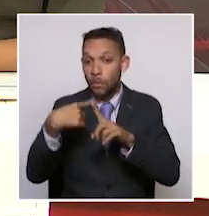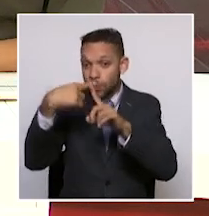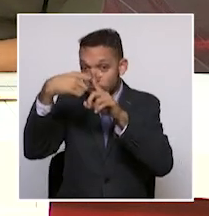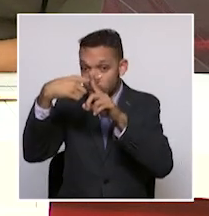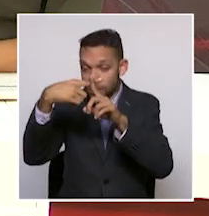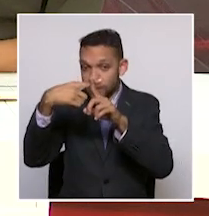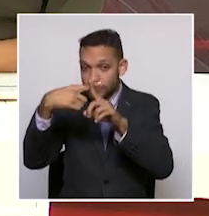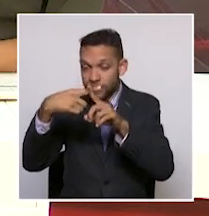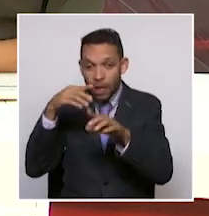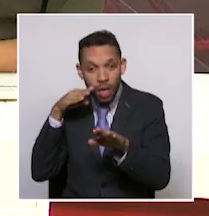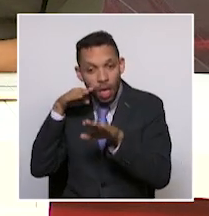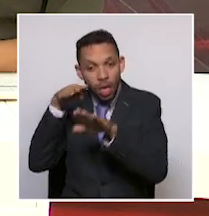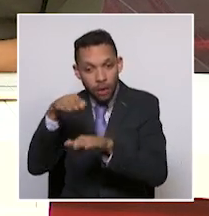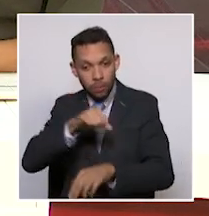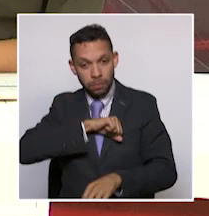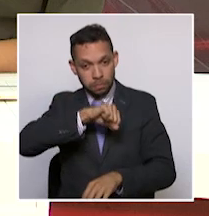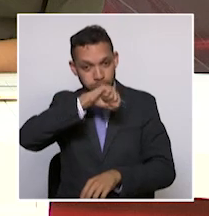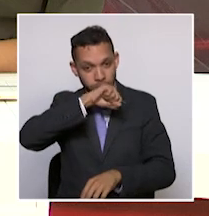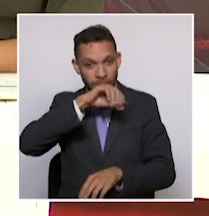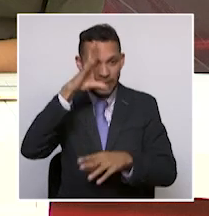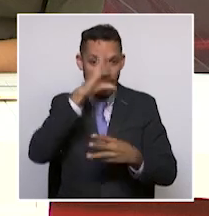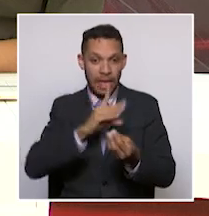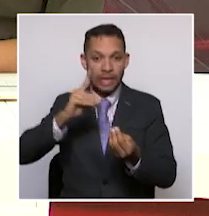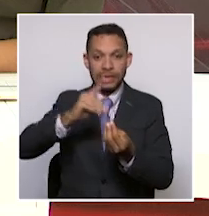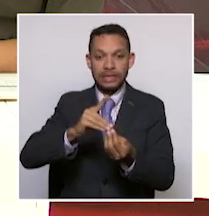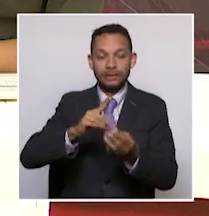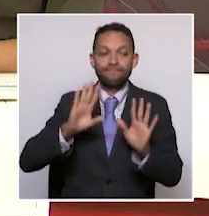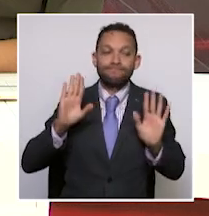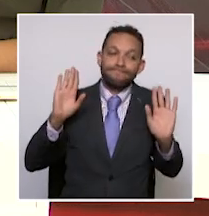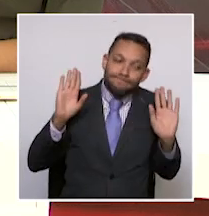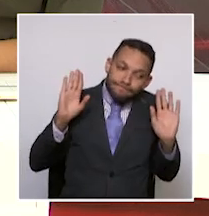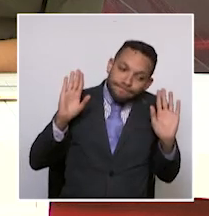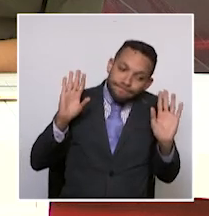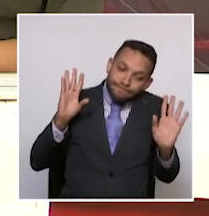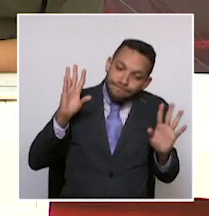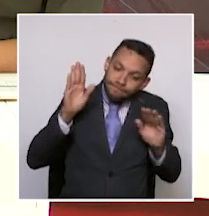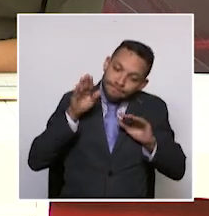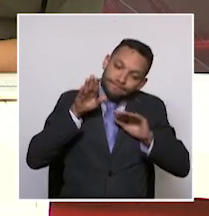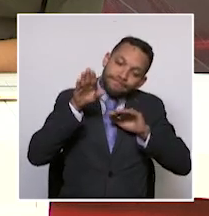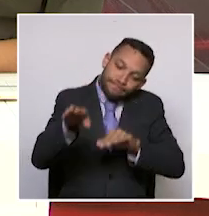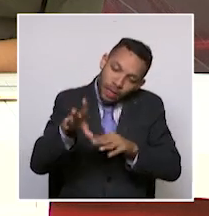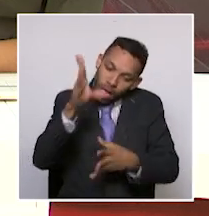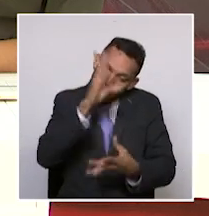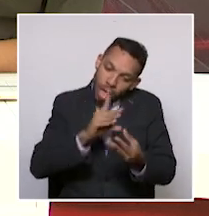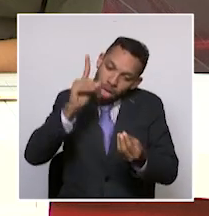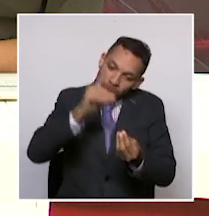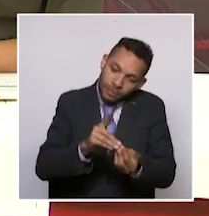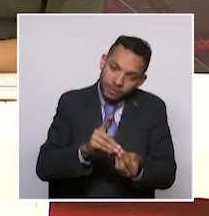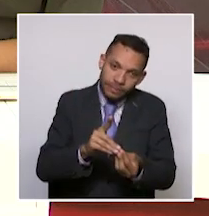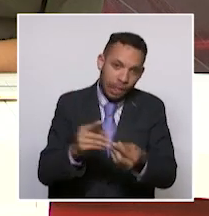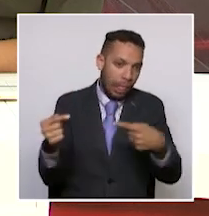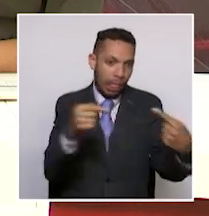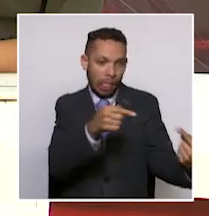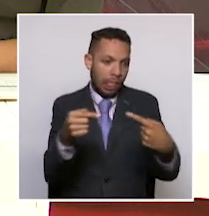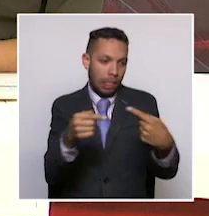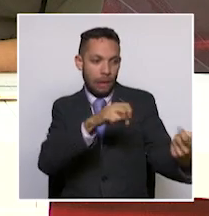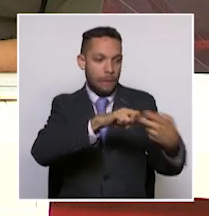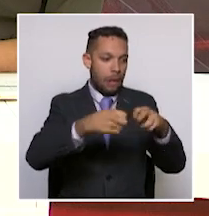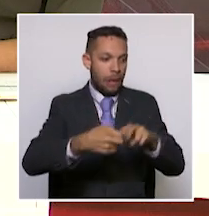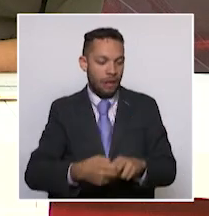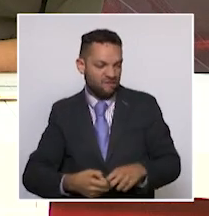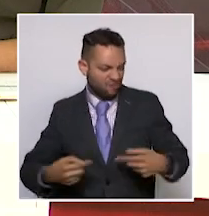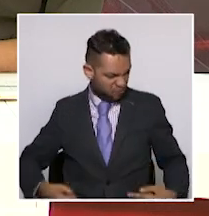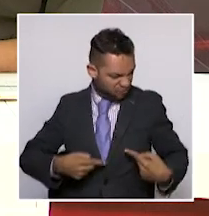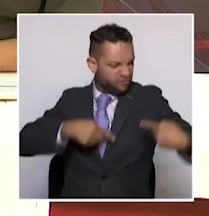los hinchas de Quindío. Decirles hinchas, como digo yo, no tiene sentido. Son vándalos que se ponen camisetas de